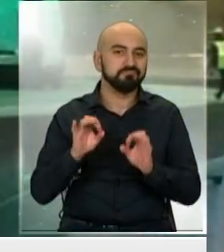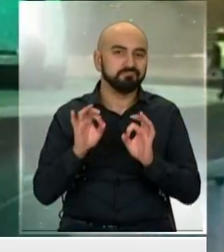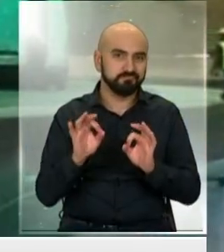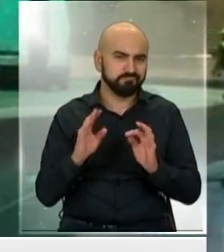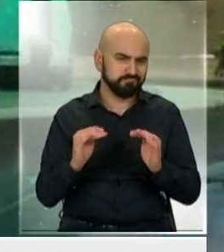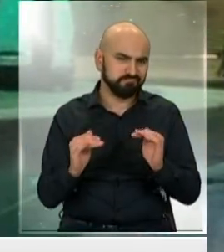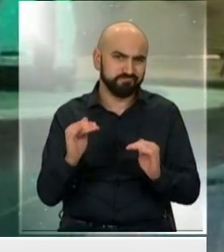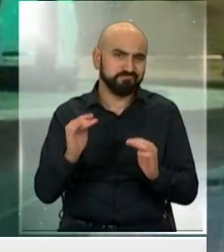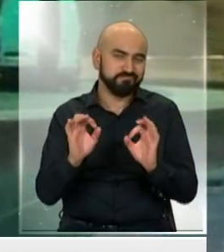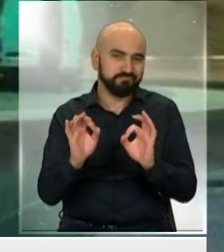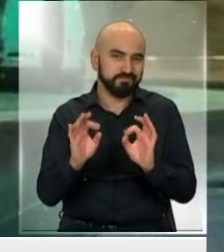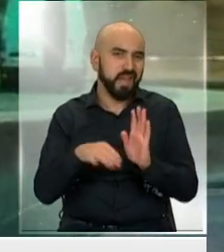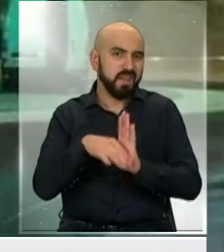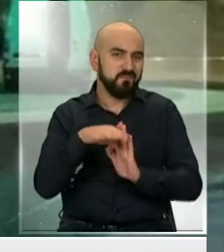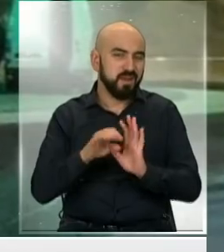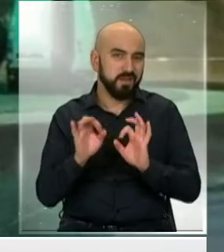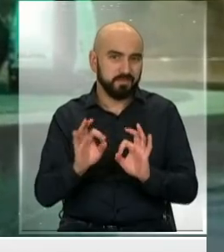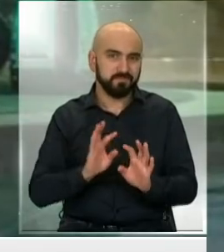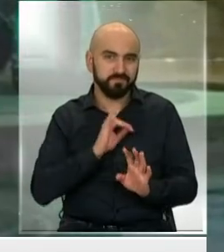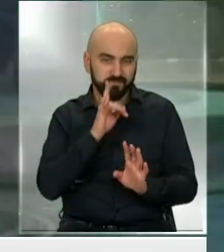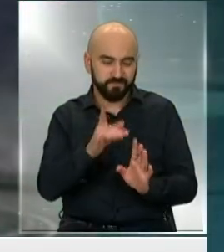esta majestuosidad.